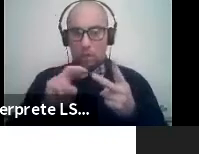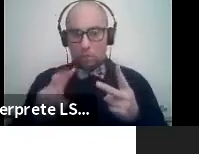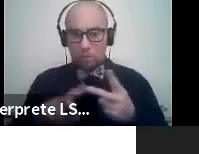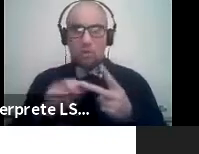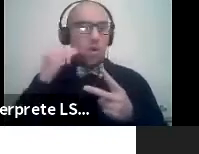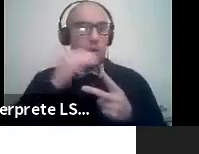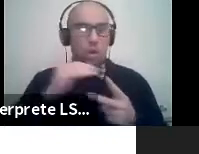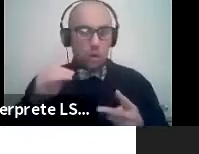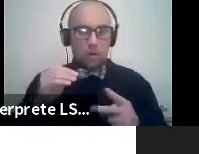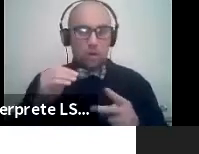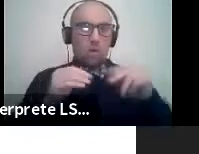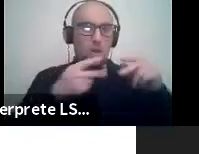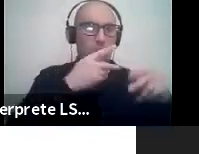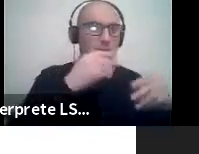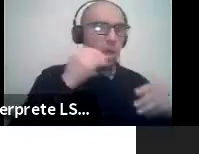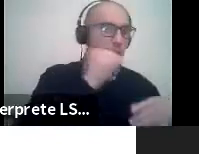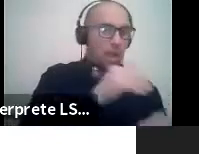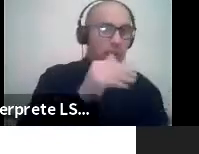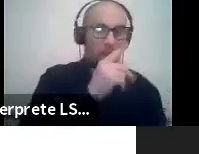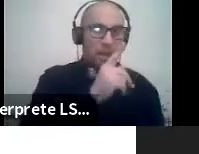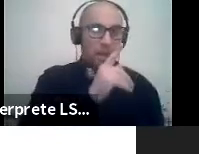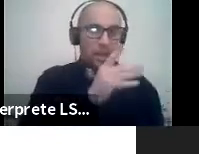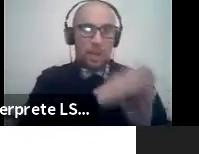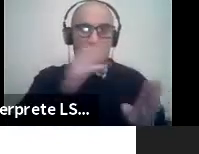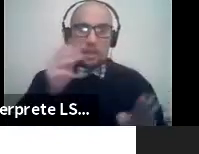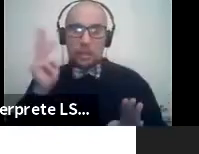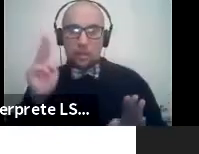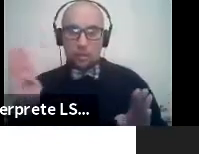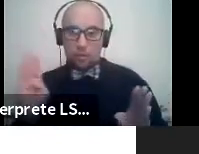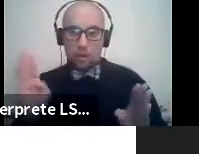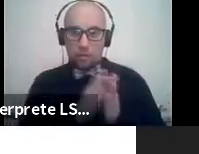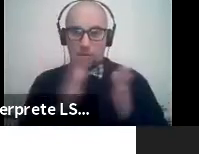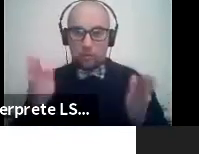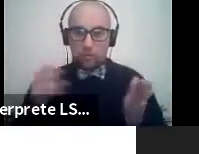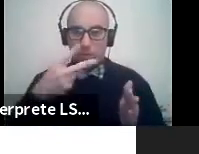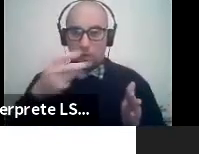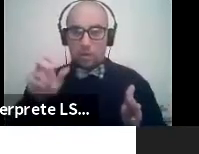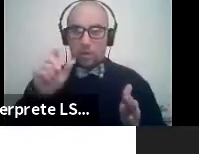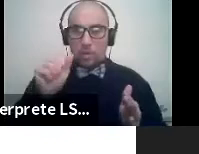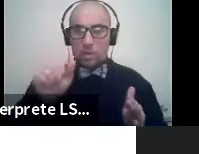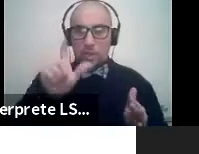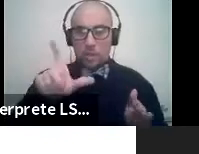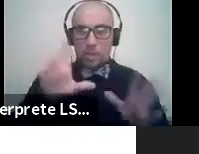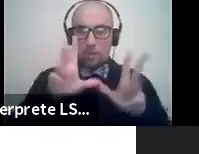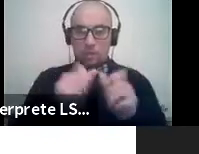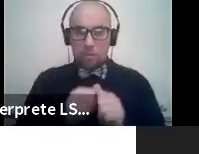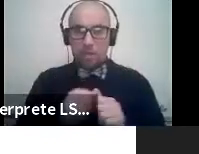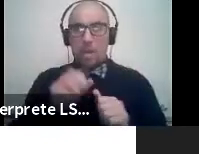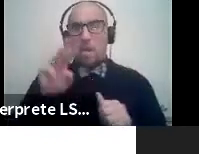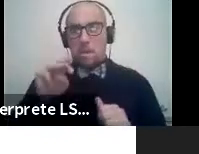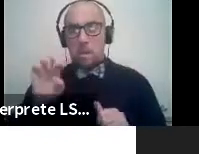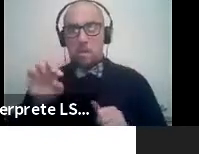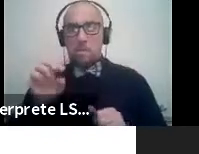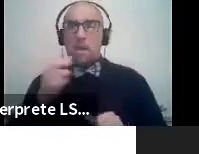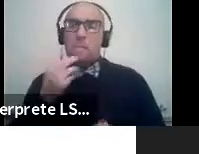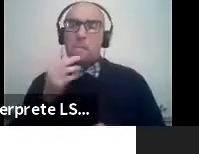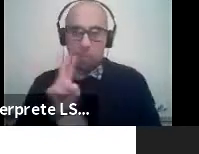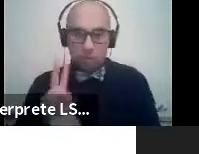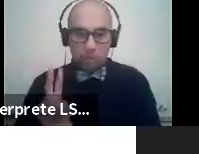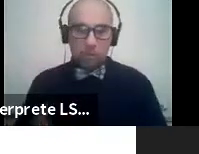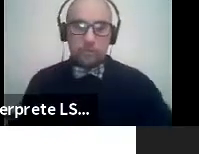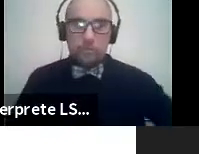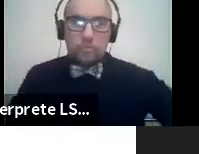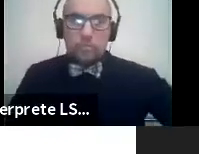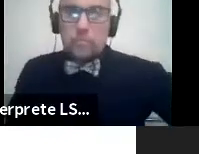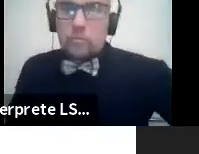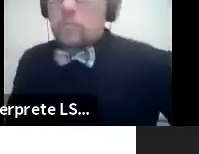a tercero básico, con 267 familias, con sus padres, sus madres y también sus docentes, ¿ya?